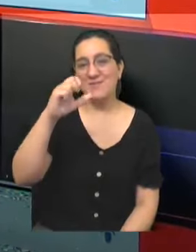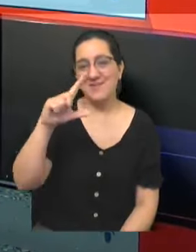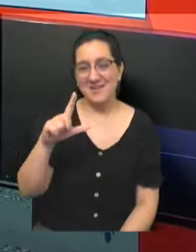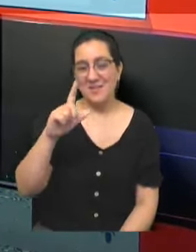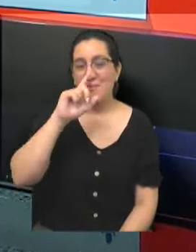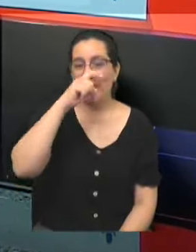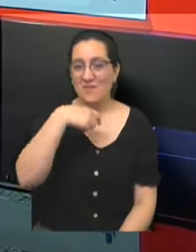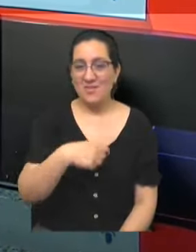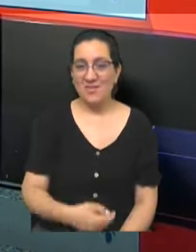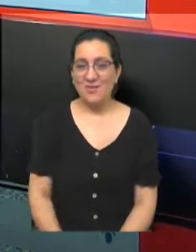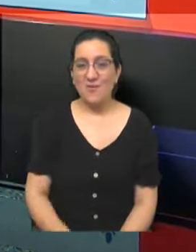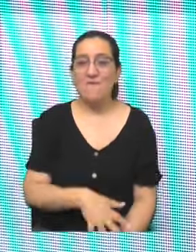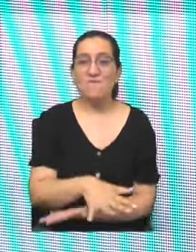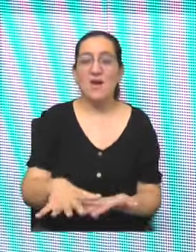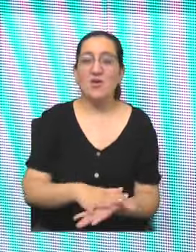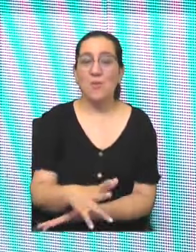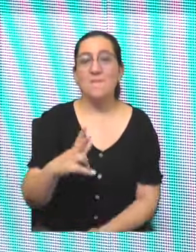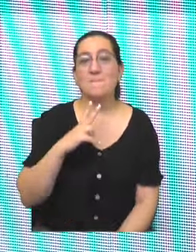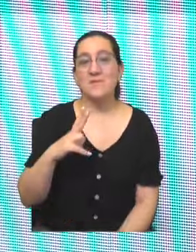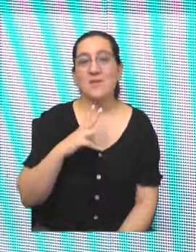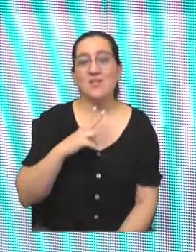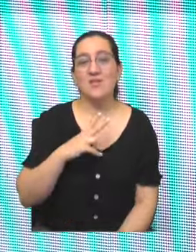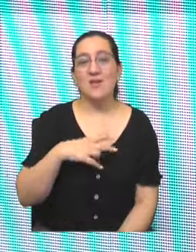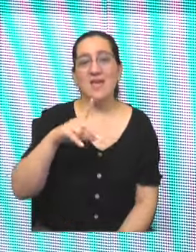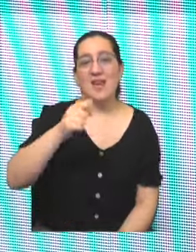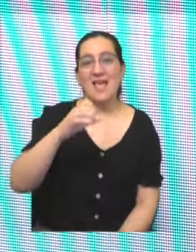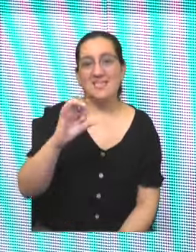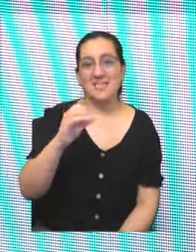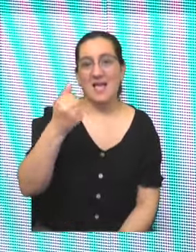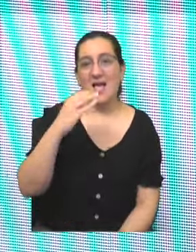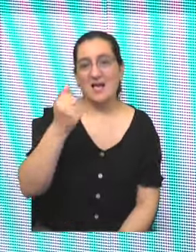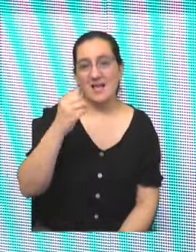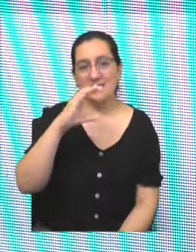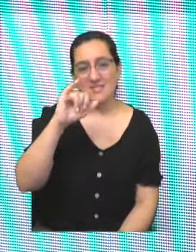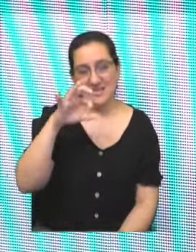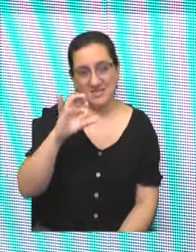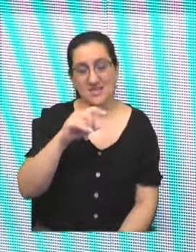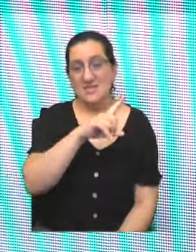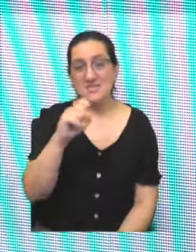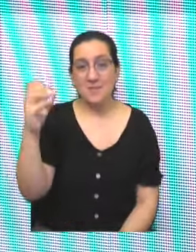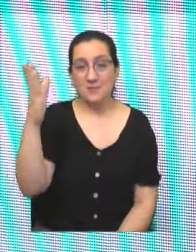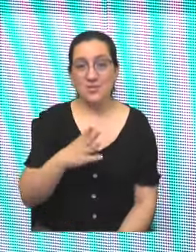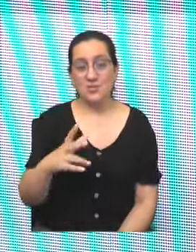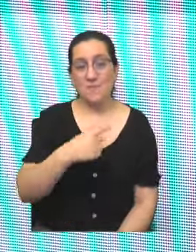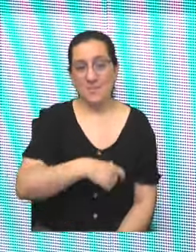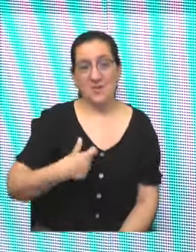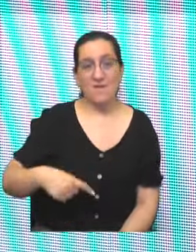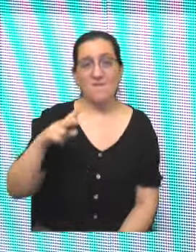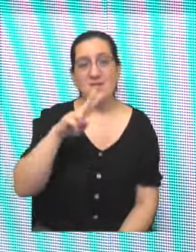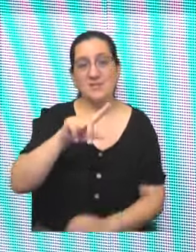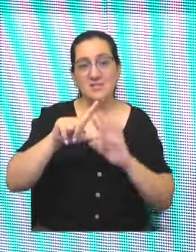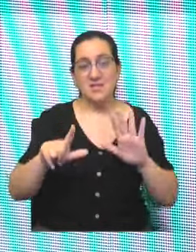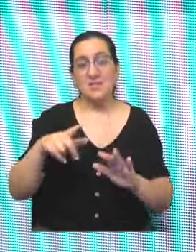Montevideo. Montevideo. Barrio privado Las Acacias. 100% carbonero. 27 del 8 del